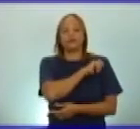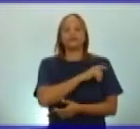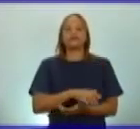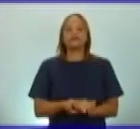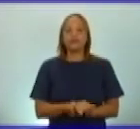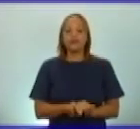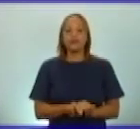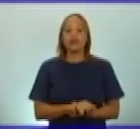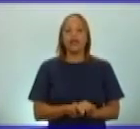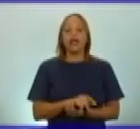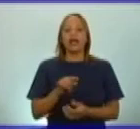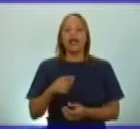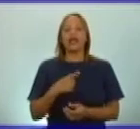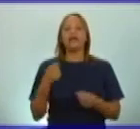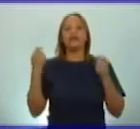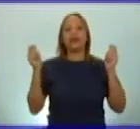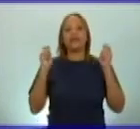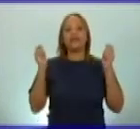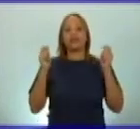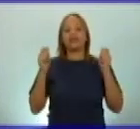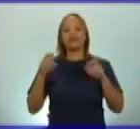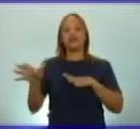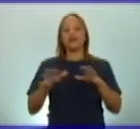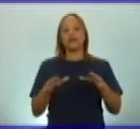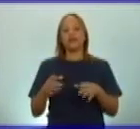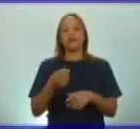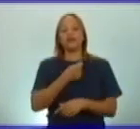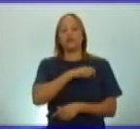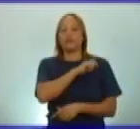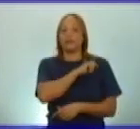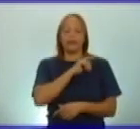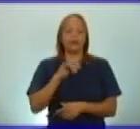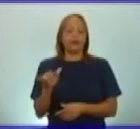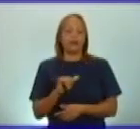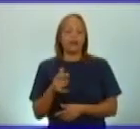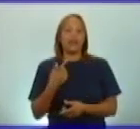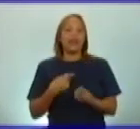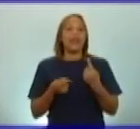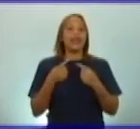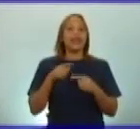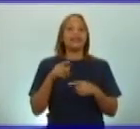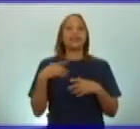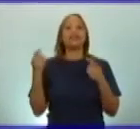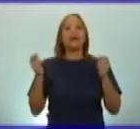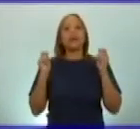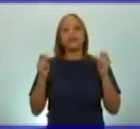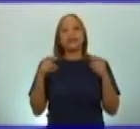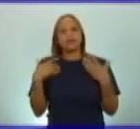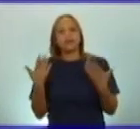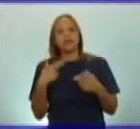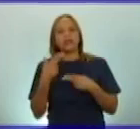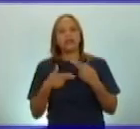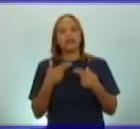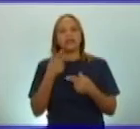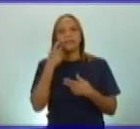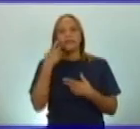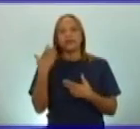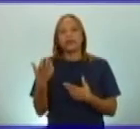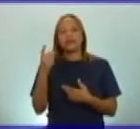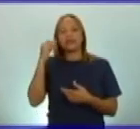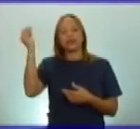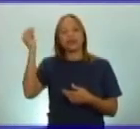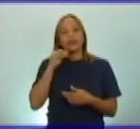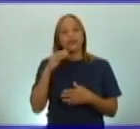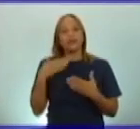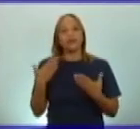auge del movimiento revolucionario de la clase obrera. Y ante ese auge revolucionario, que es importante que usted le quede claro, querido